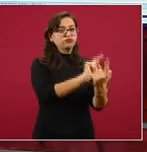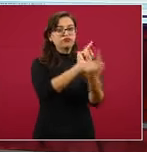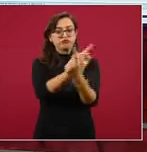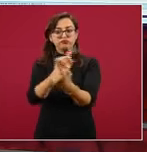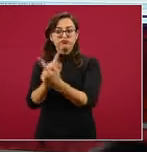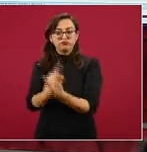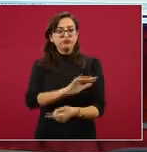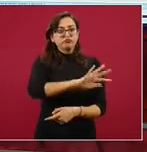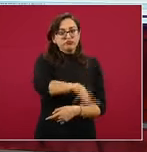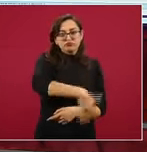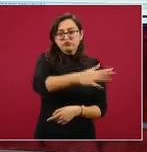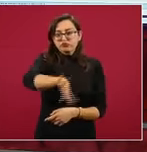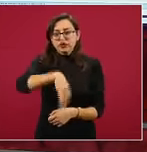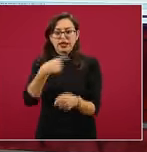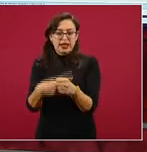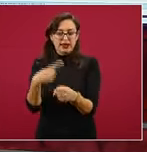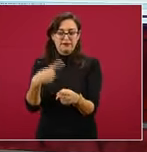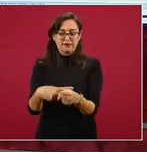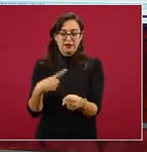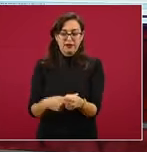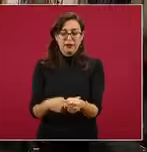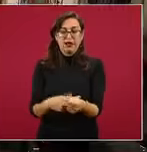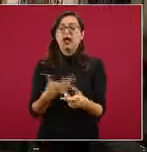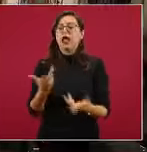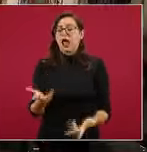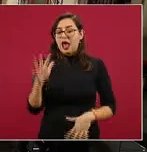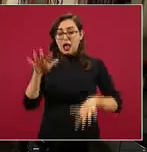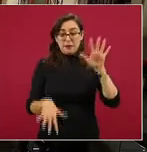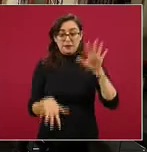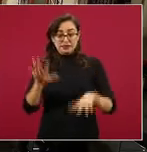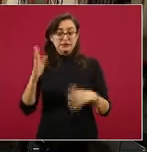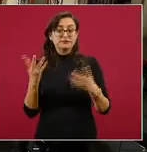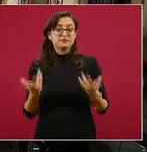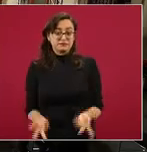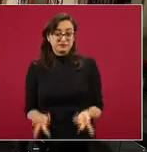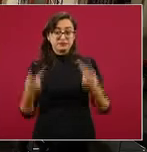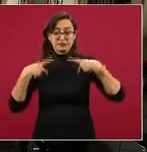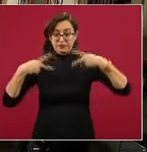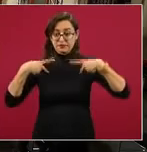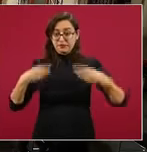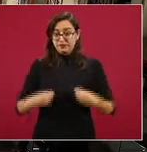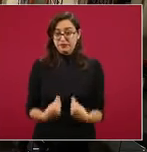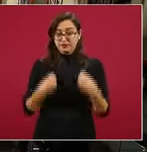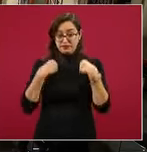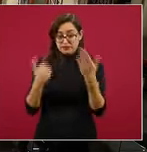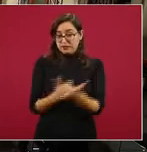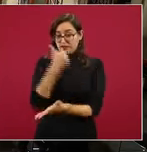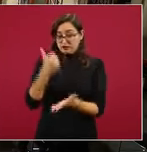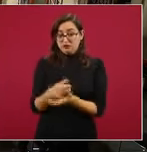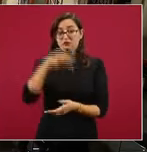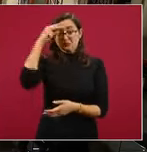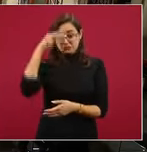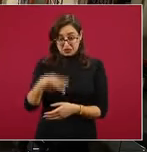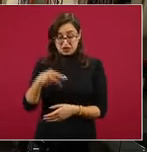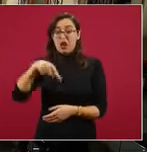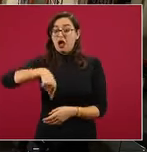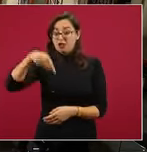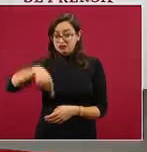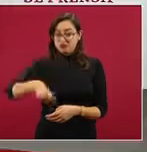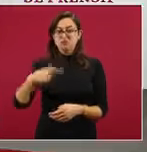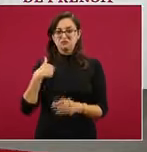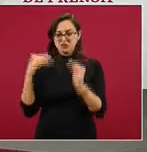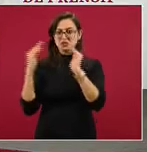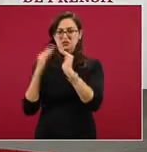estos barridos normalmente se pregunta, y seguramente a los que viven aquí en la Ciudad de México, por lo menos a mí ya me ha pasado, que en mi